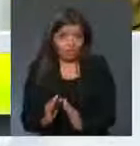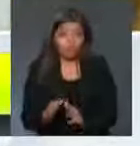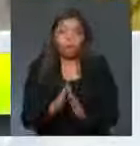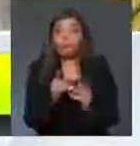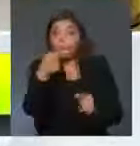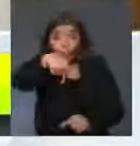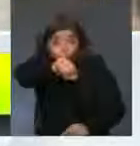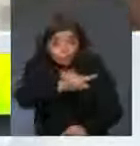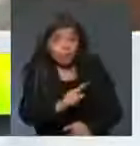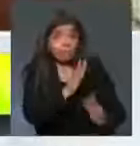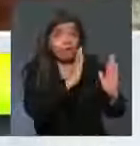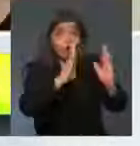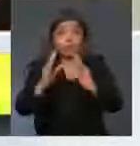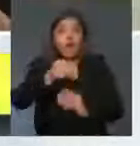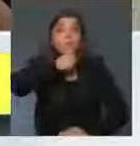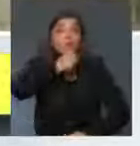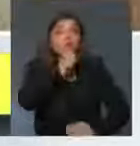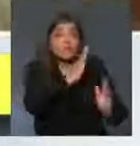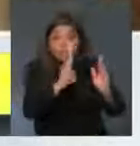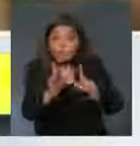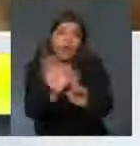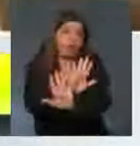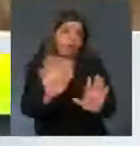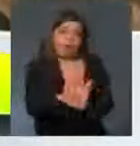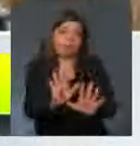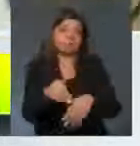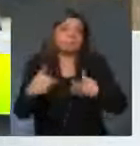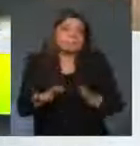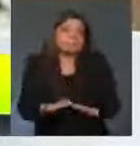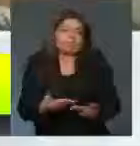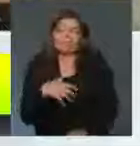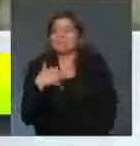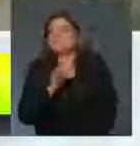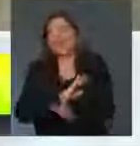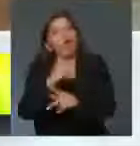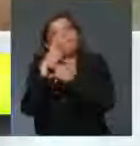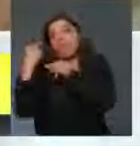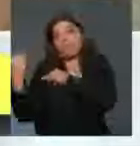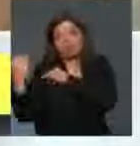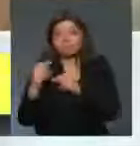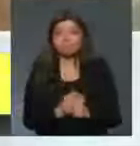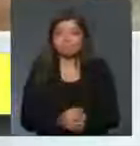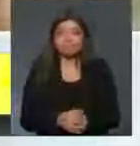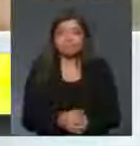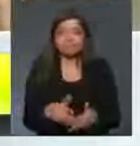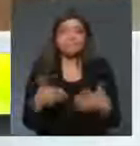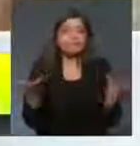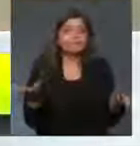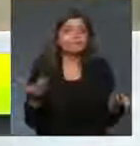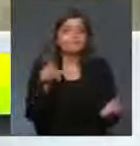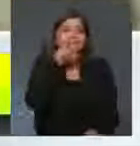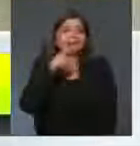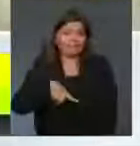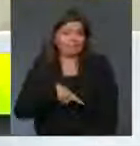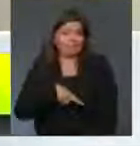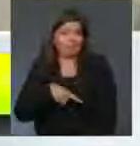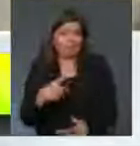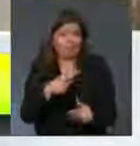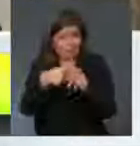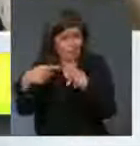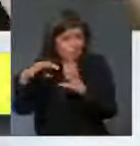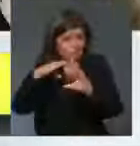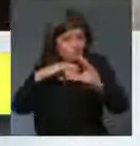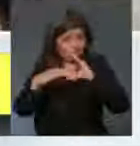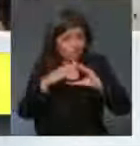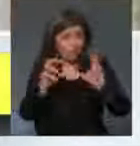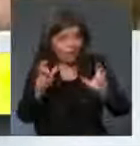ordenarse para esta situación. Una cuestión totalmente absurda lo que ha ocurrido. Sí, pero de todas maneras yo no le echaría todavía la culpa 100% a los medios. Yo veo que